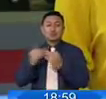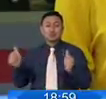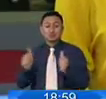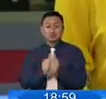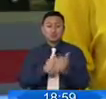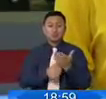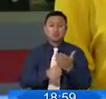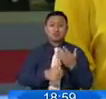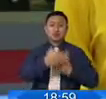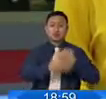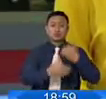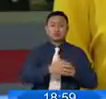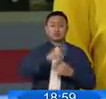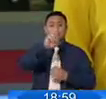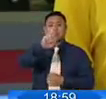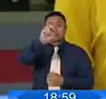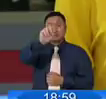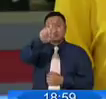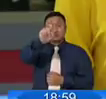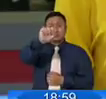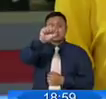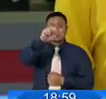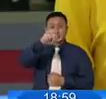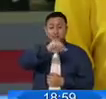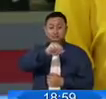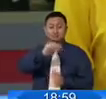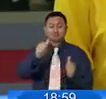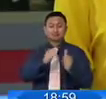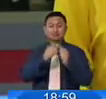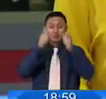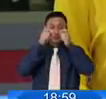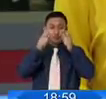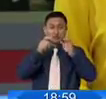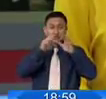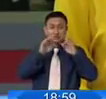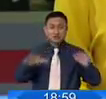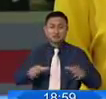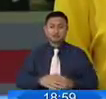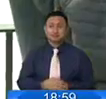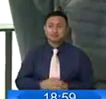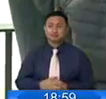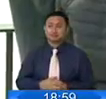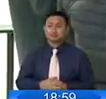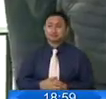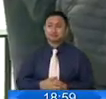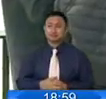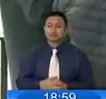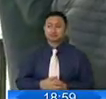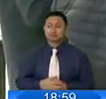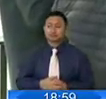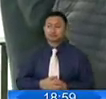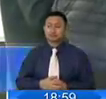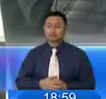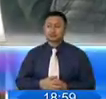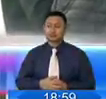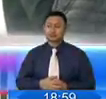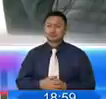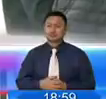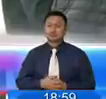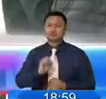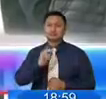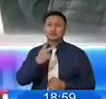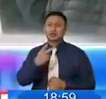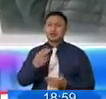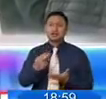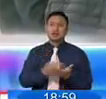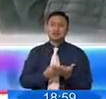ministra de Justicia, Roxana Alvarado, y el fiscal general, Paul Pérez Reina. Fue la segunda reunión que los familiares